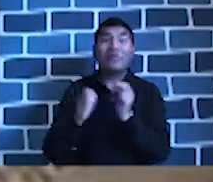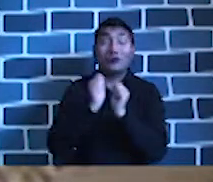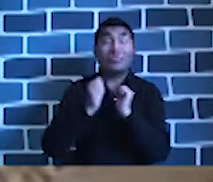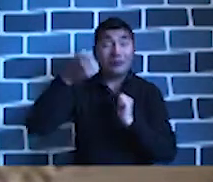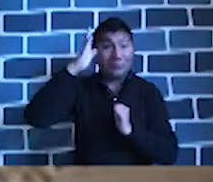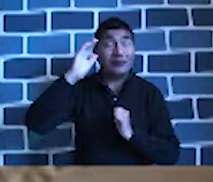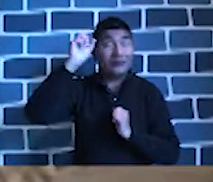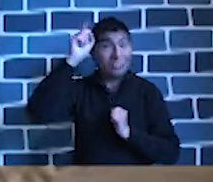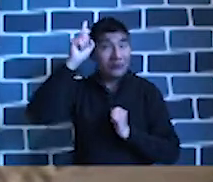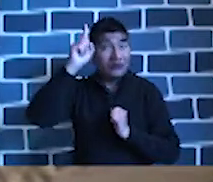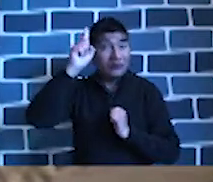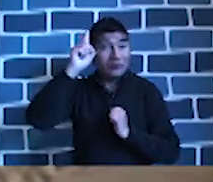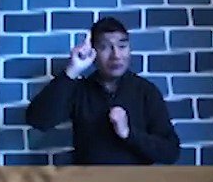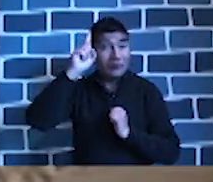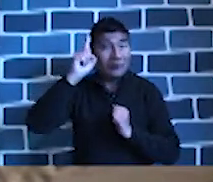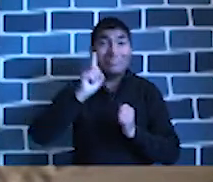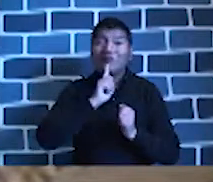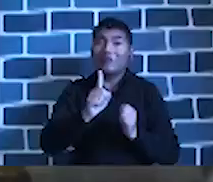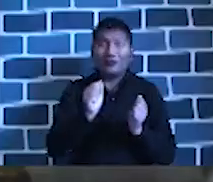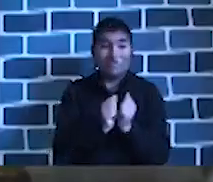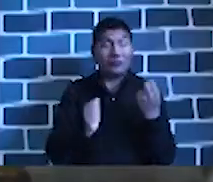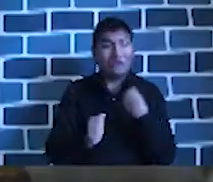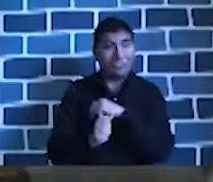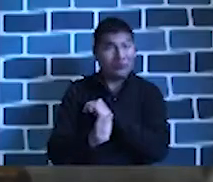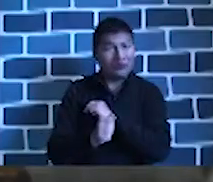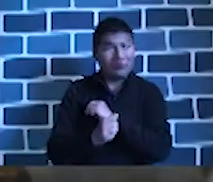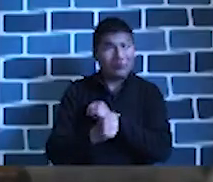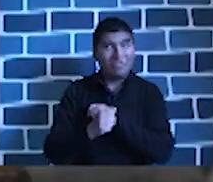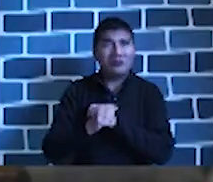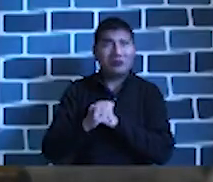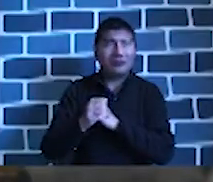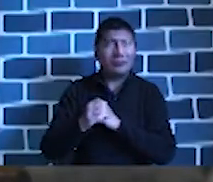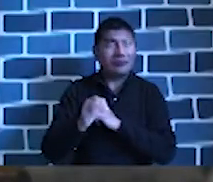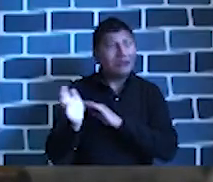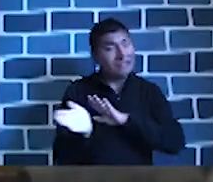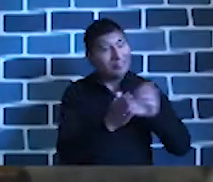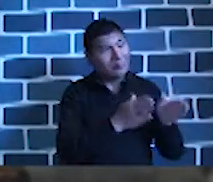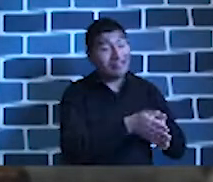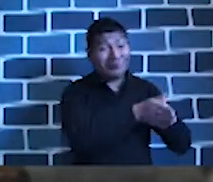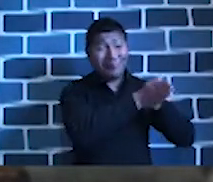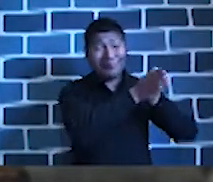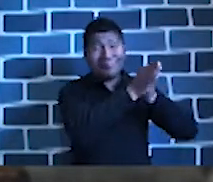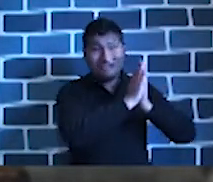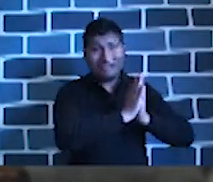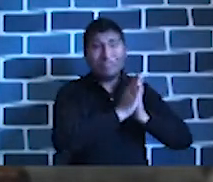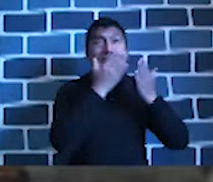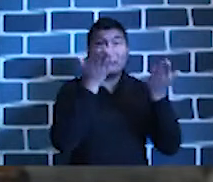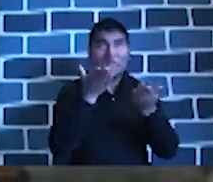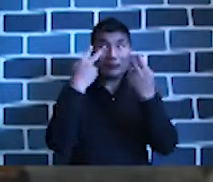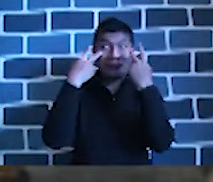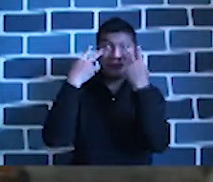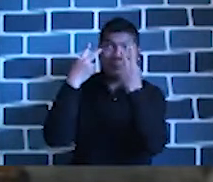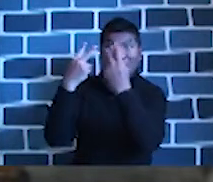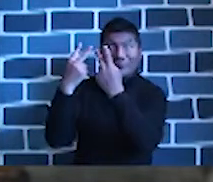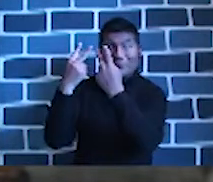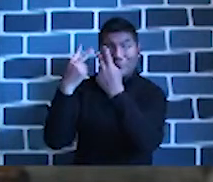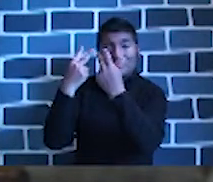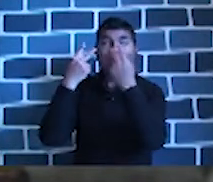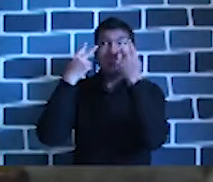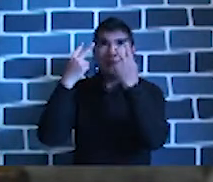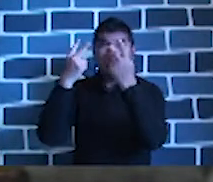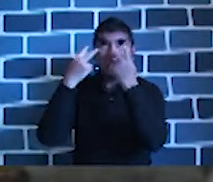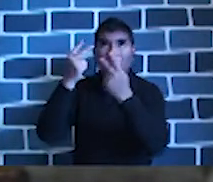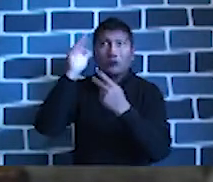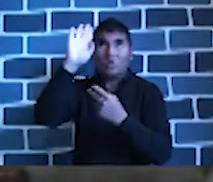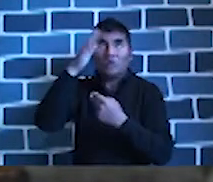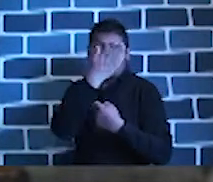que está con nosotros, más que pedir, como decía antes, hay que escuchar. Escuchar